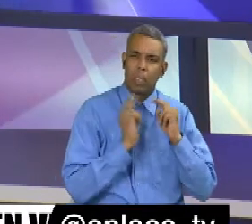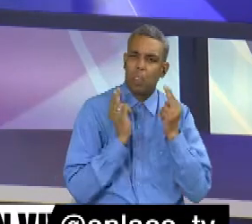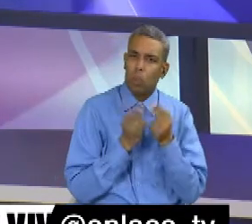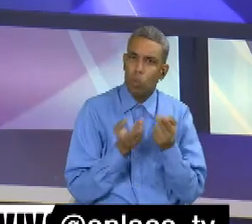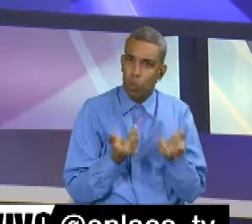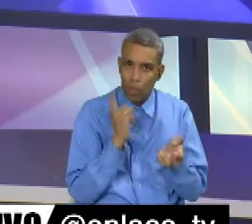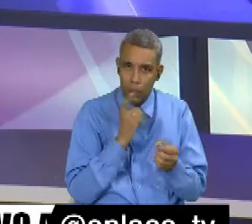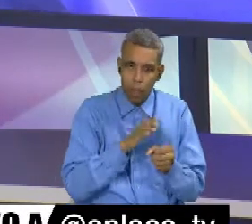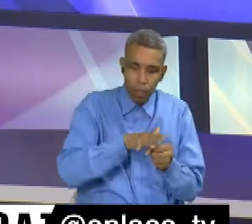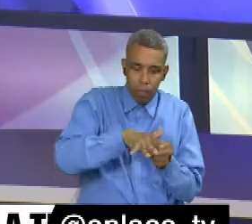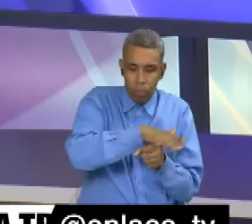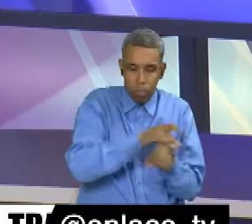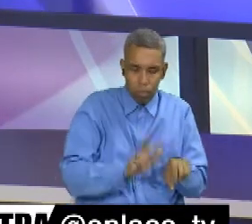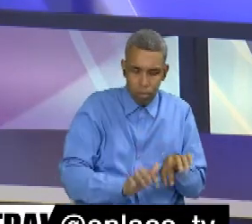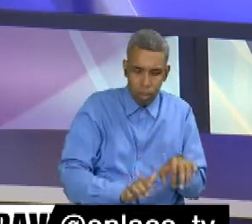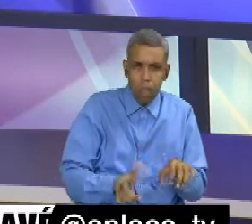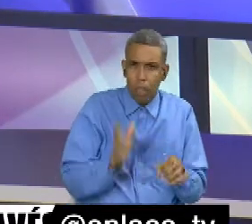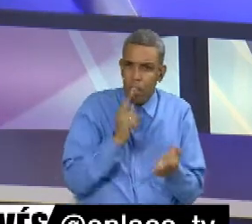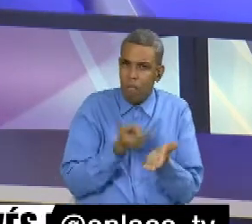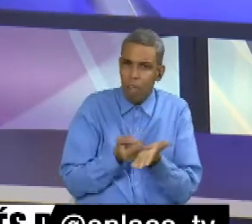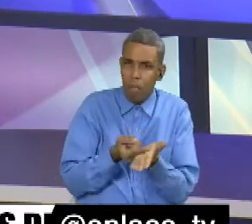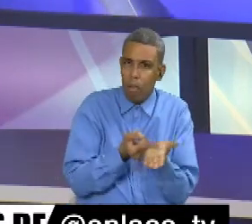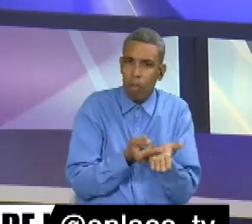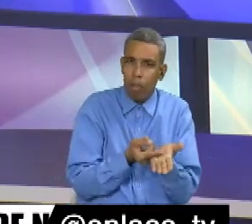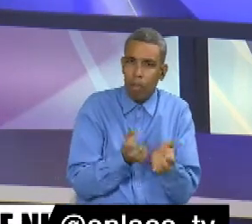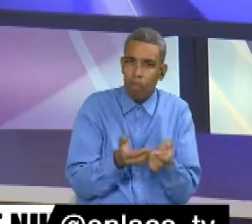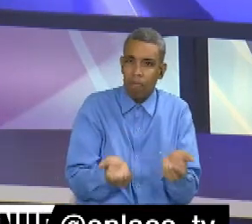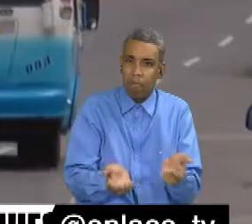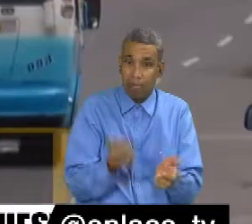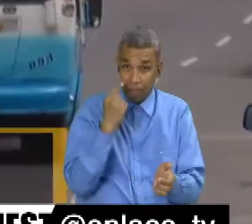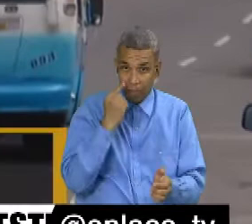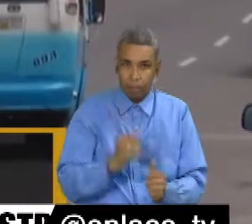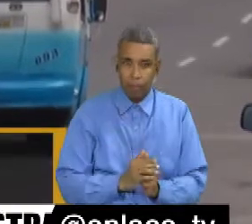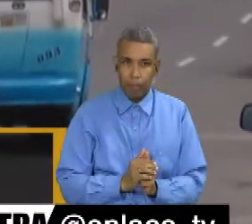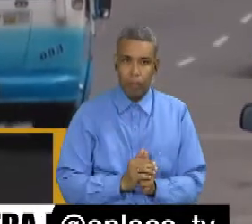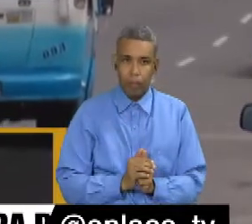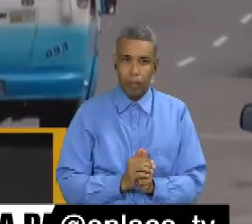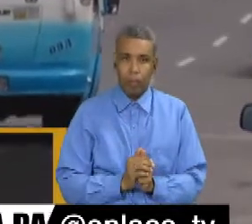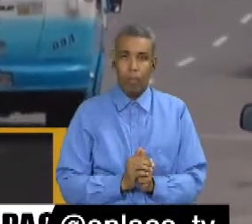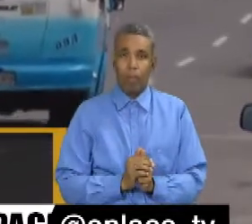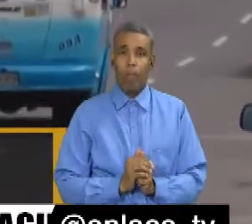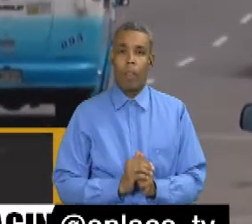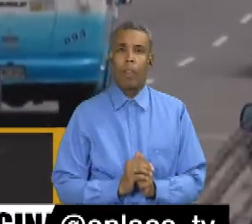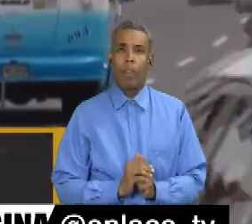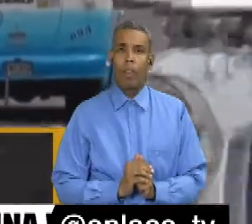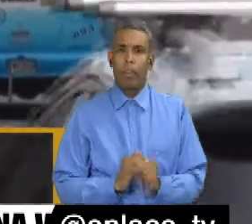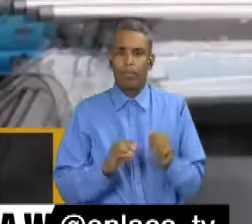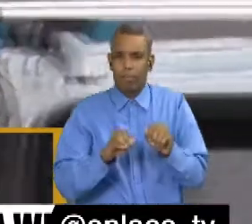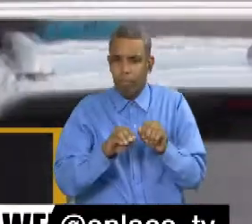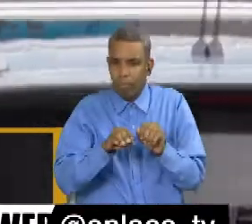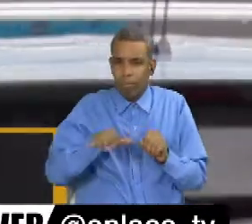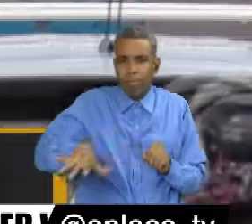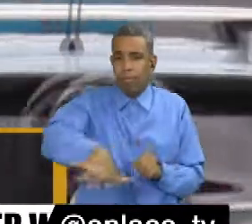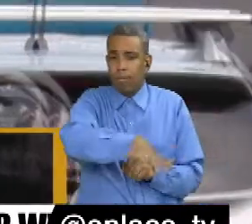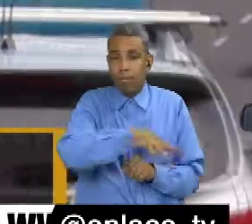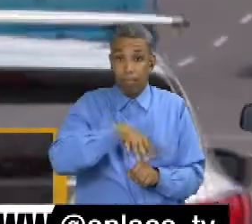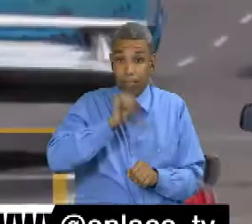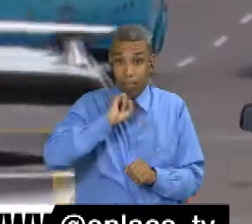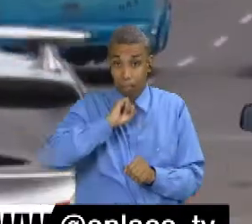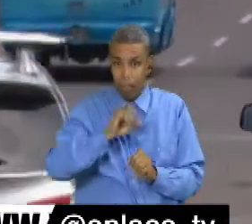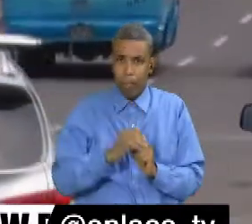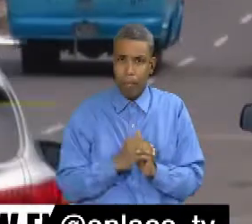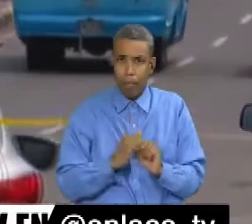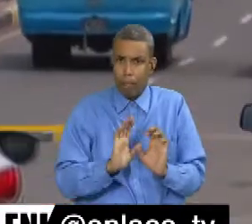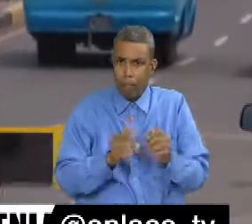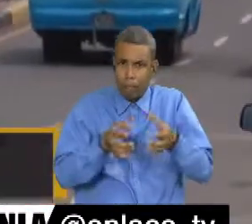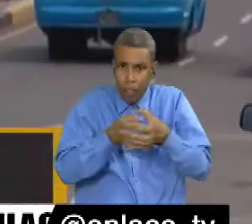Municipal de Gestión de Riesgo y Prevención de Desastres. Como en todo el territorio colombiano, en Barranca Bermeja, la gestión del riesgo es compromiso